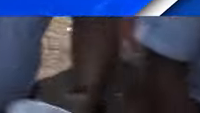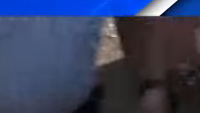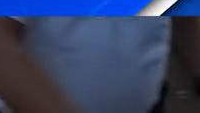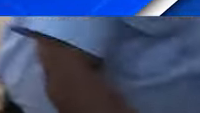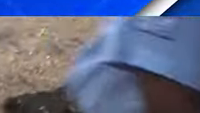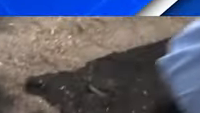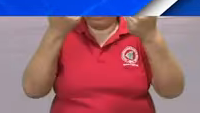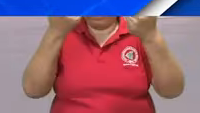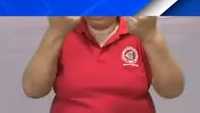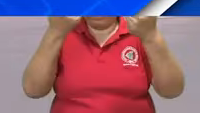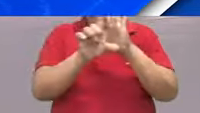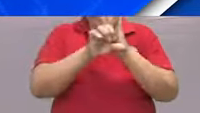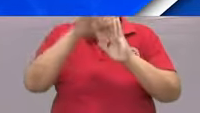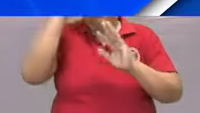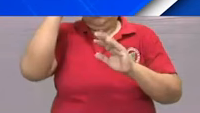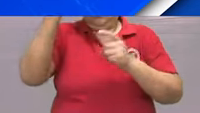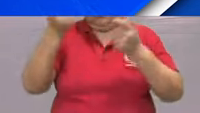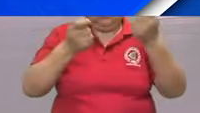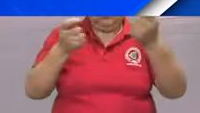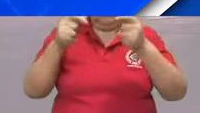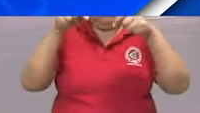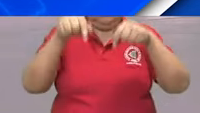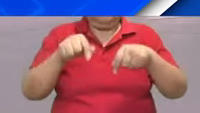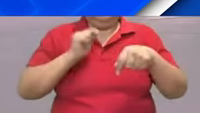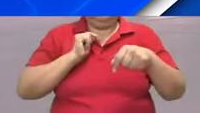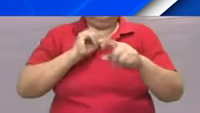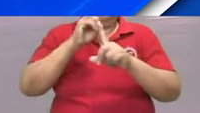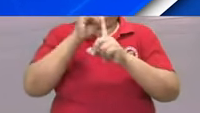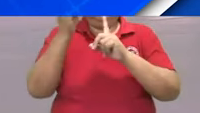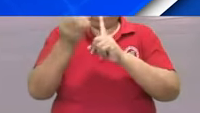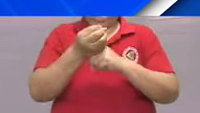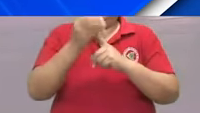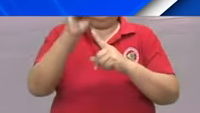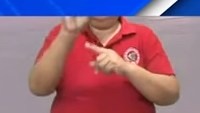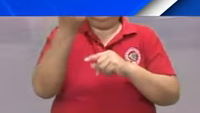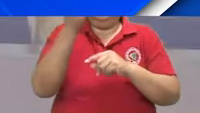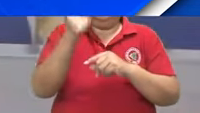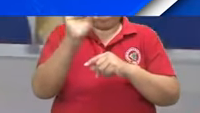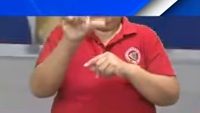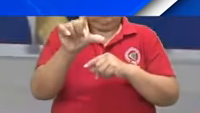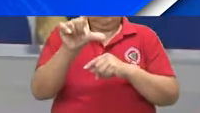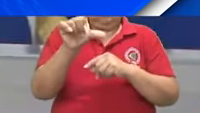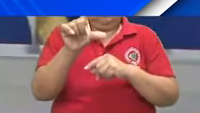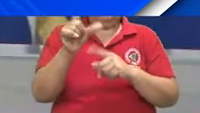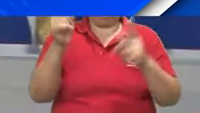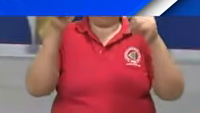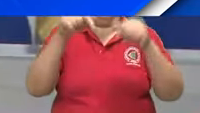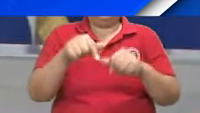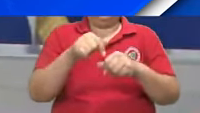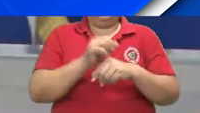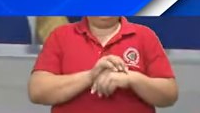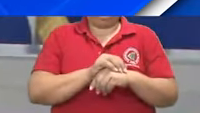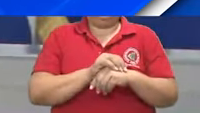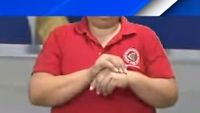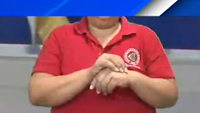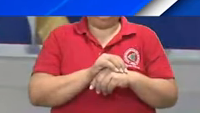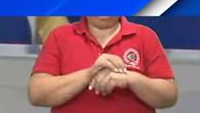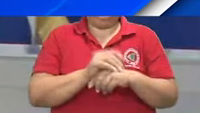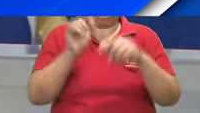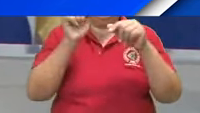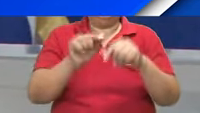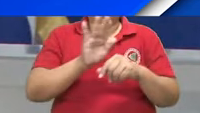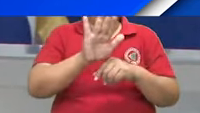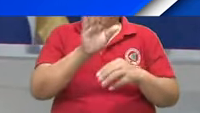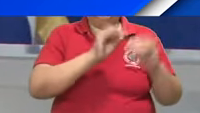1115, Ley General de Regulación y Control de Organismos Sin Fines de Lucro, OSFL, y